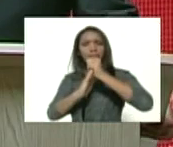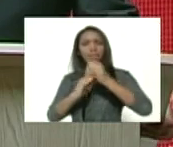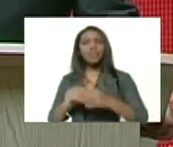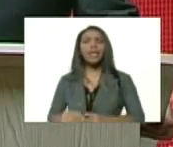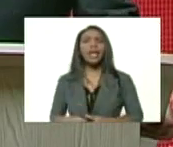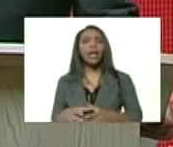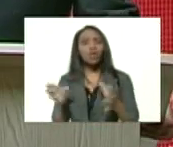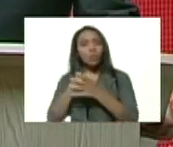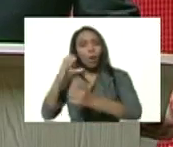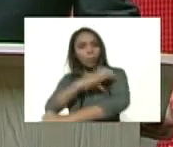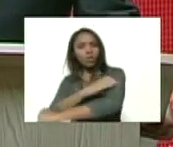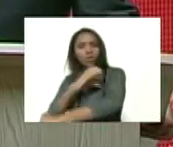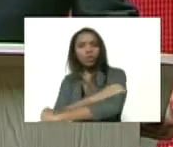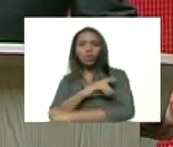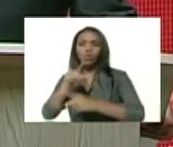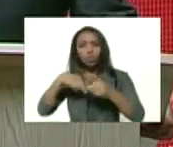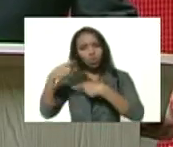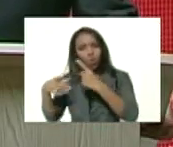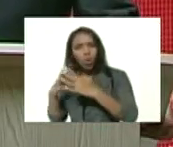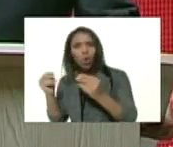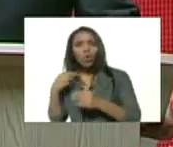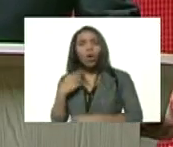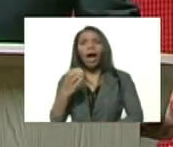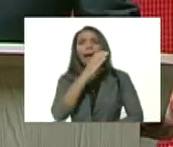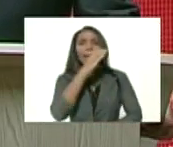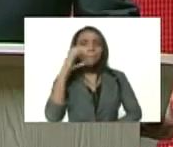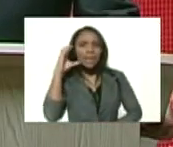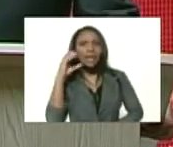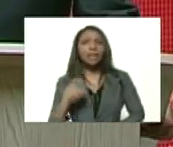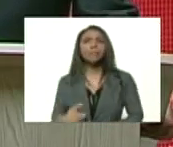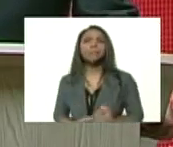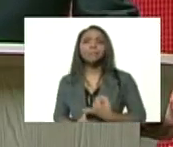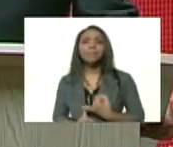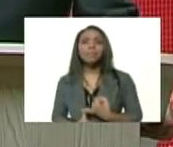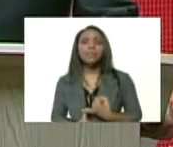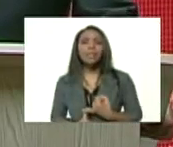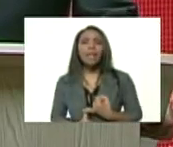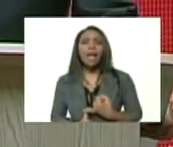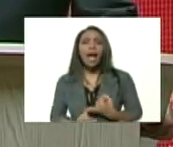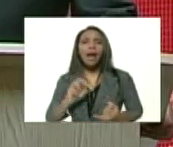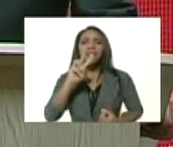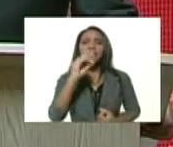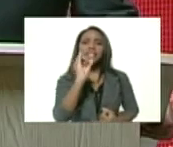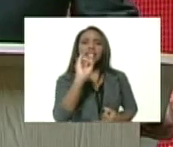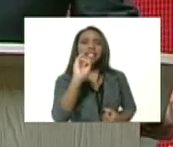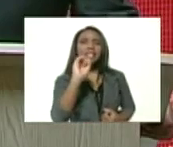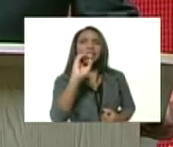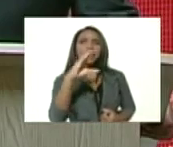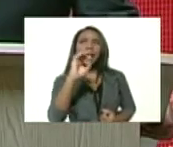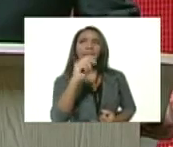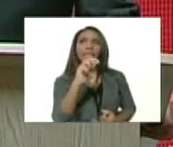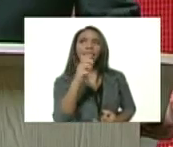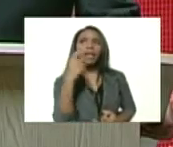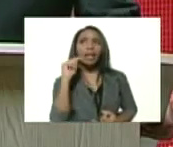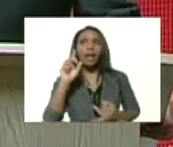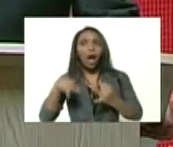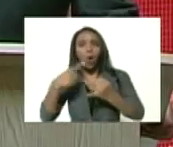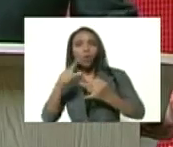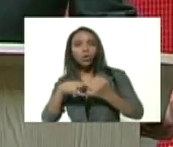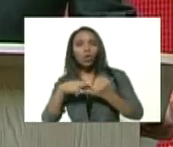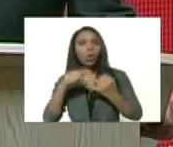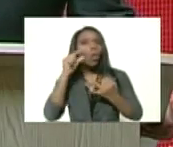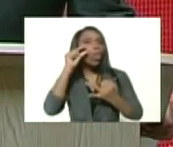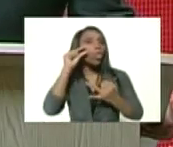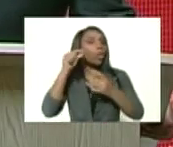Democrática, a Enrique Capriles Radonsky, a Vicente Díaz, a Manuel Rosales,